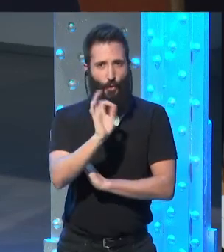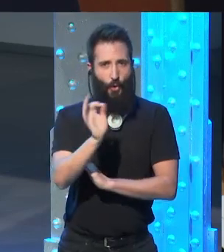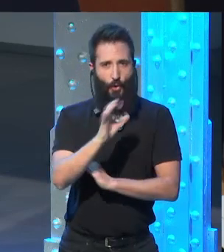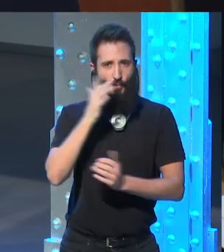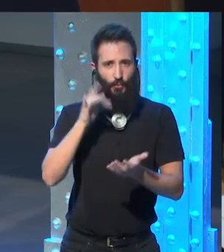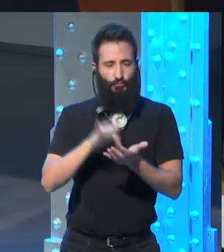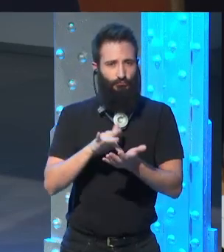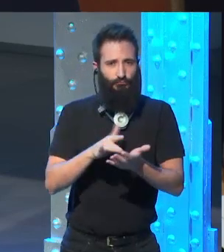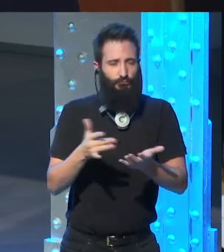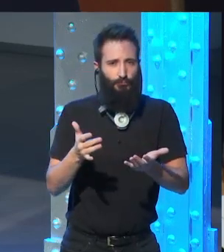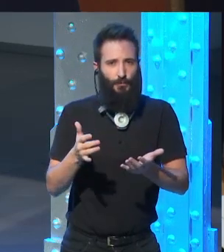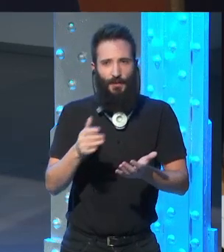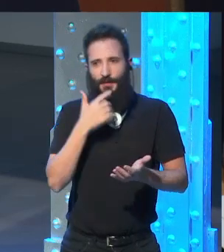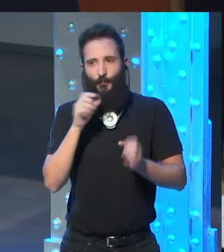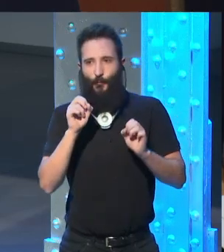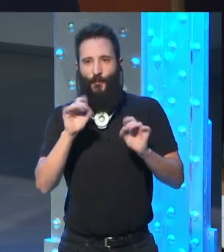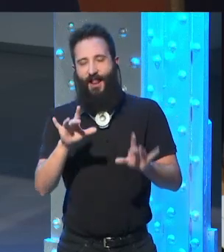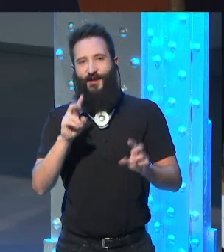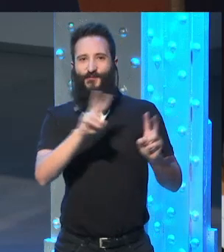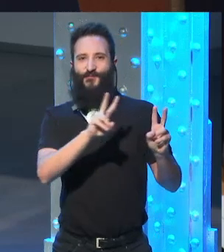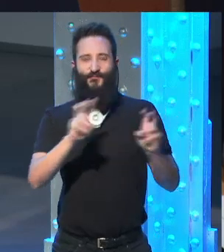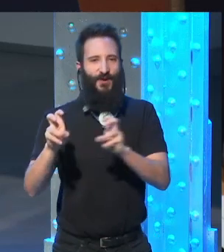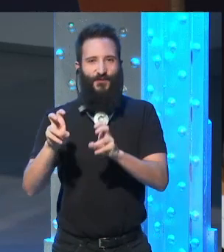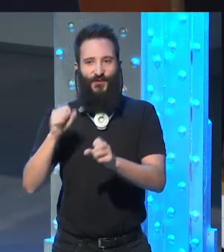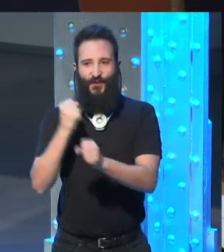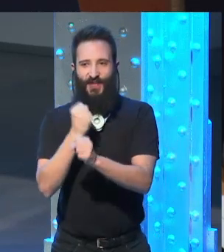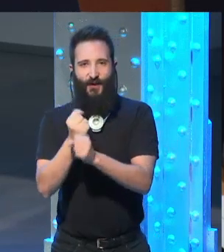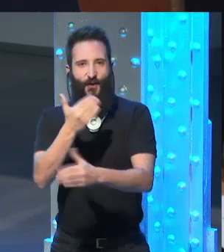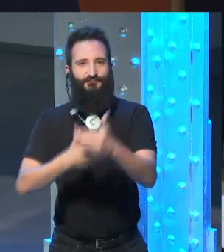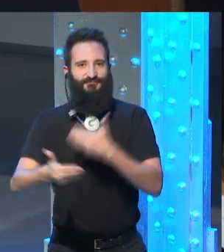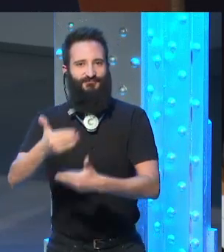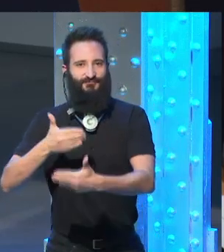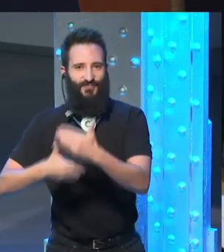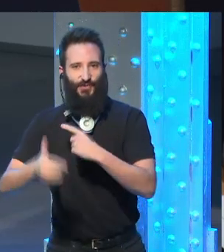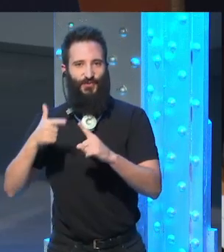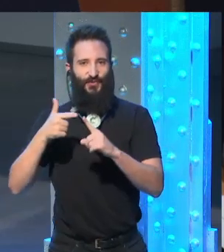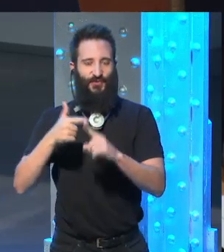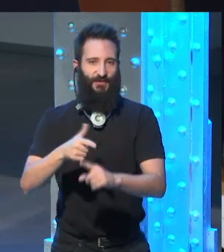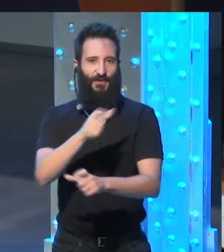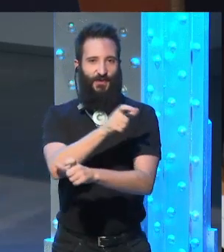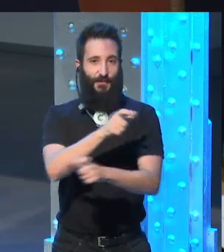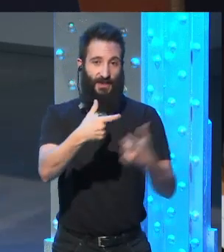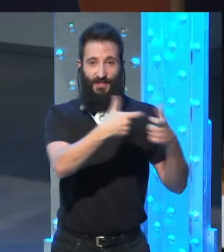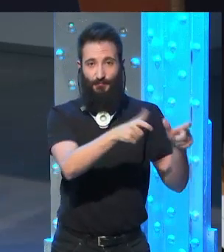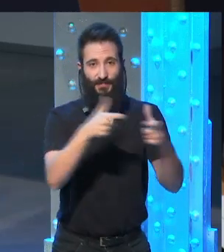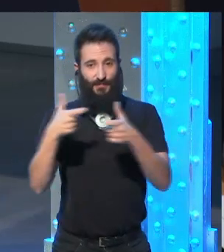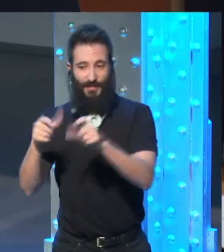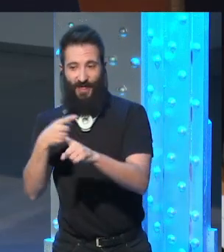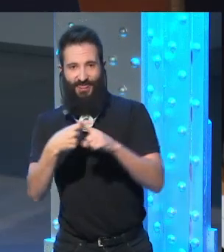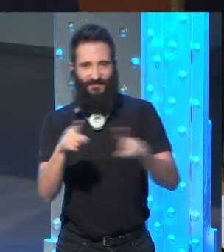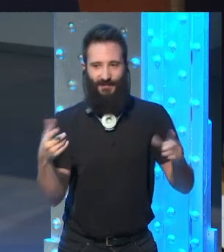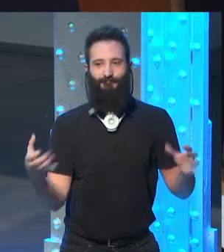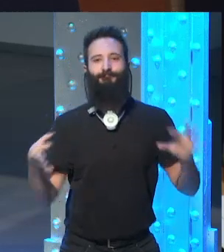esta nueva, no sé, vía de colaboración, ¿no? con otra disciplina, y si es